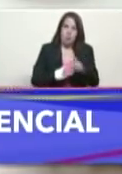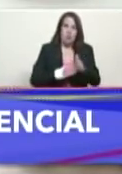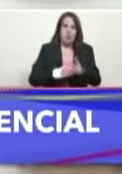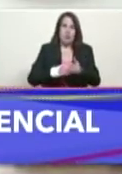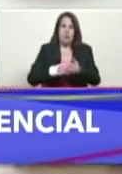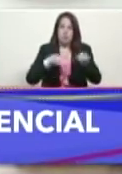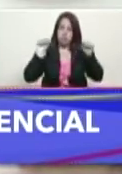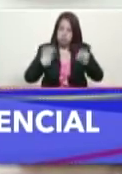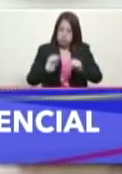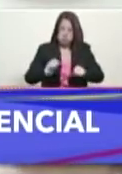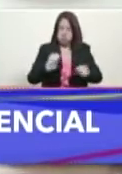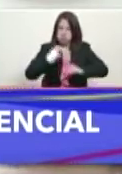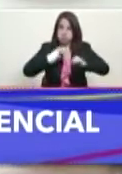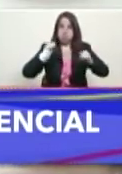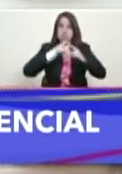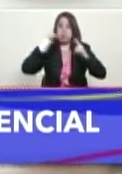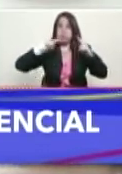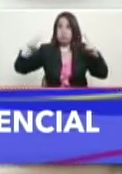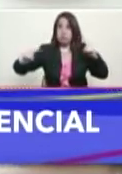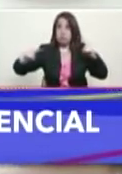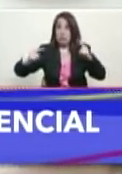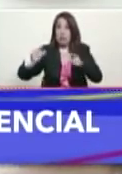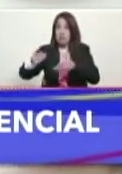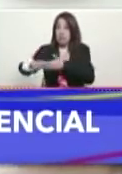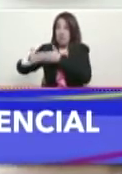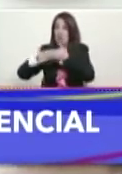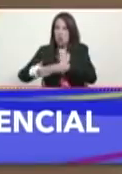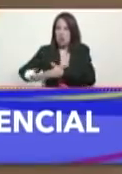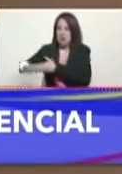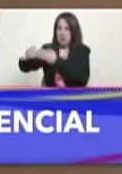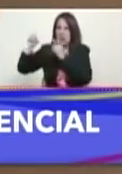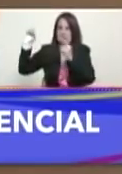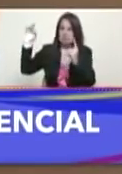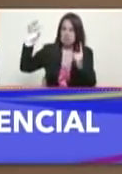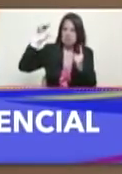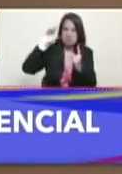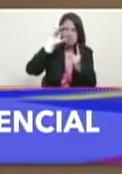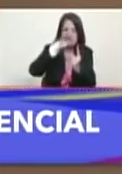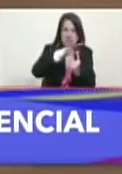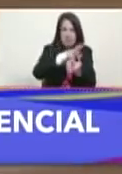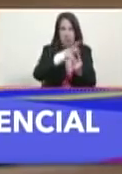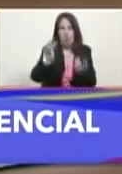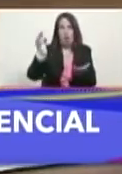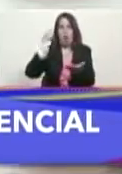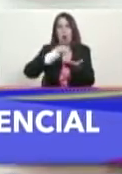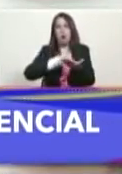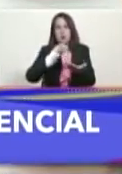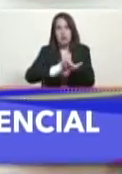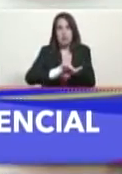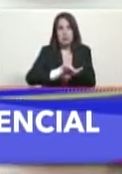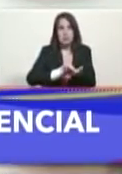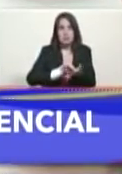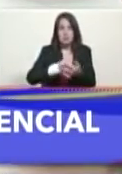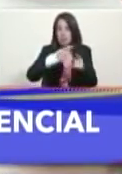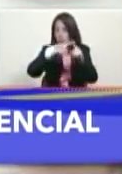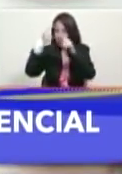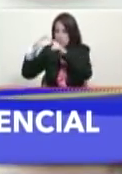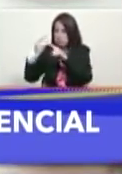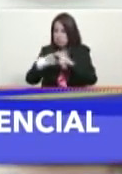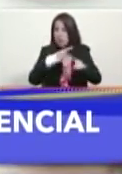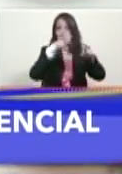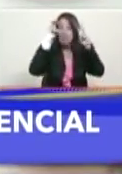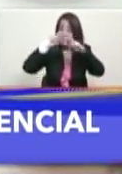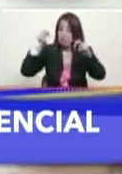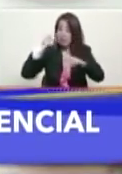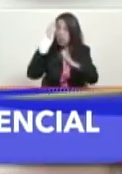electromagnéticos dirigidos de Estados Unidos, nuevas armas de ataque electromagnético que estamos nosotros detectando, investigando,